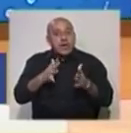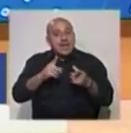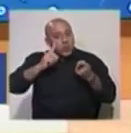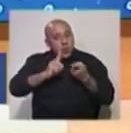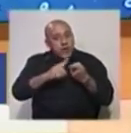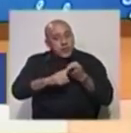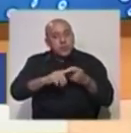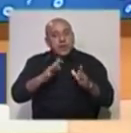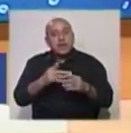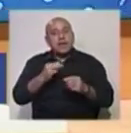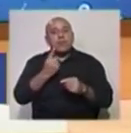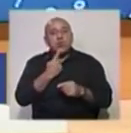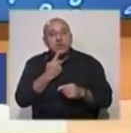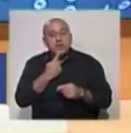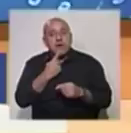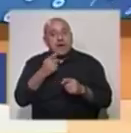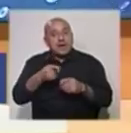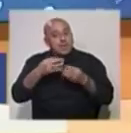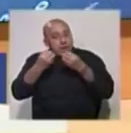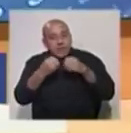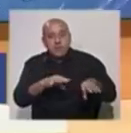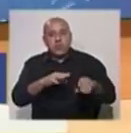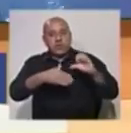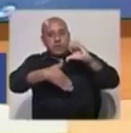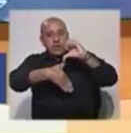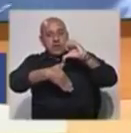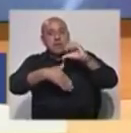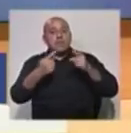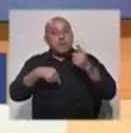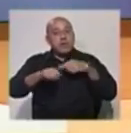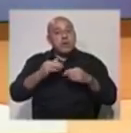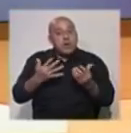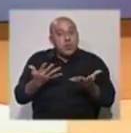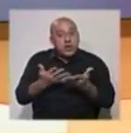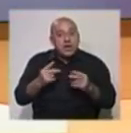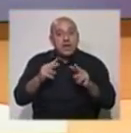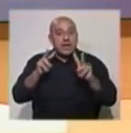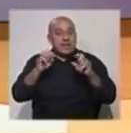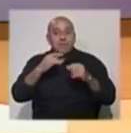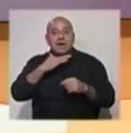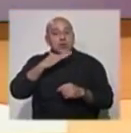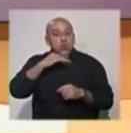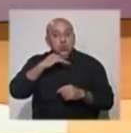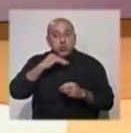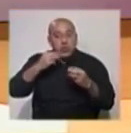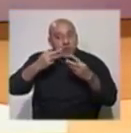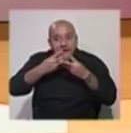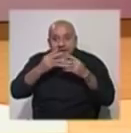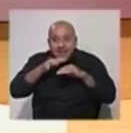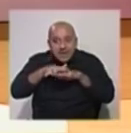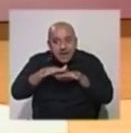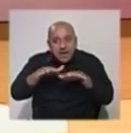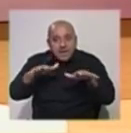disentir. Hemos perdido eso en América Latina. Pero ahora la corrupción generalizada está deslegitimando